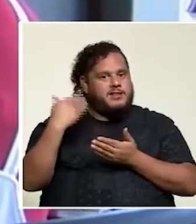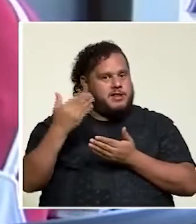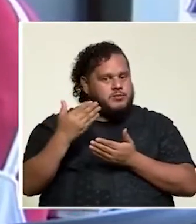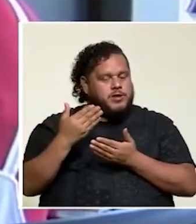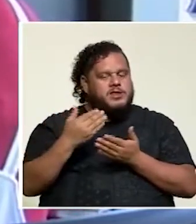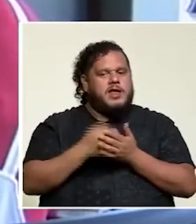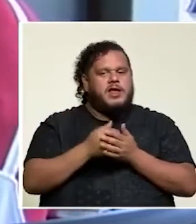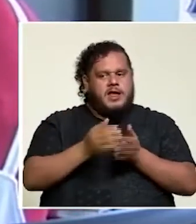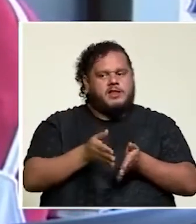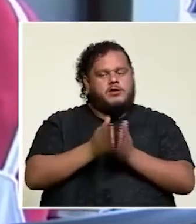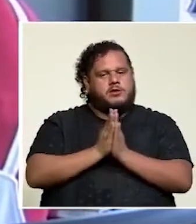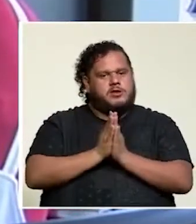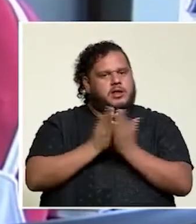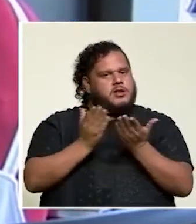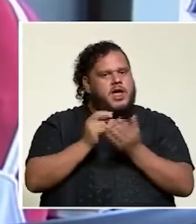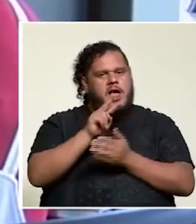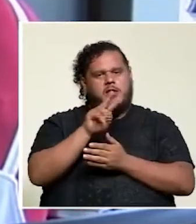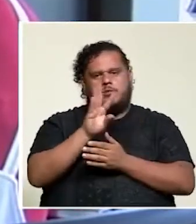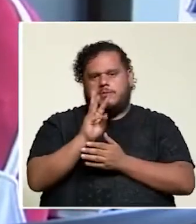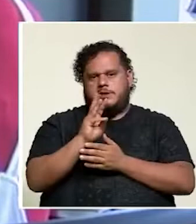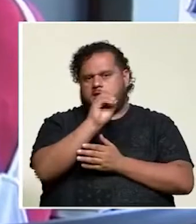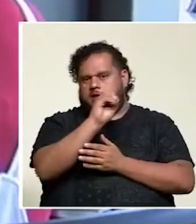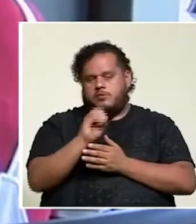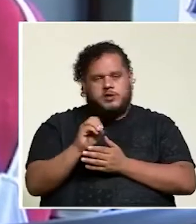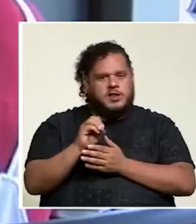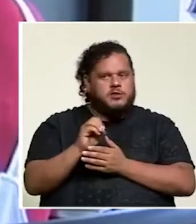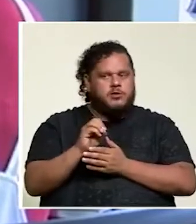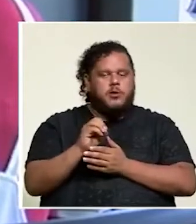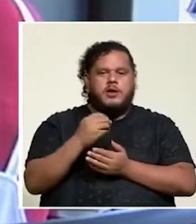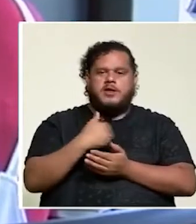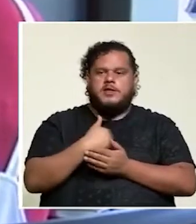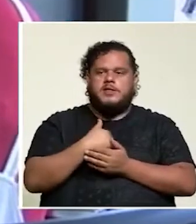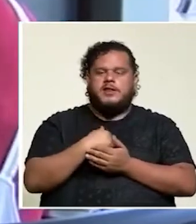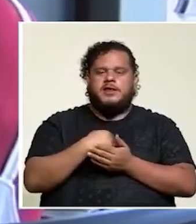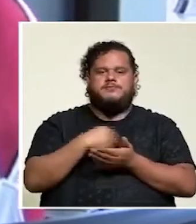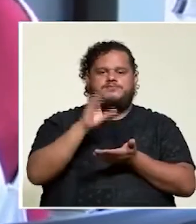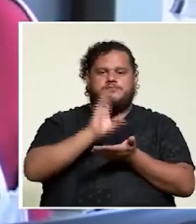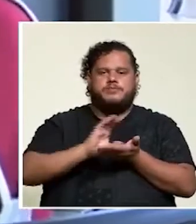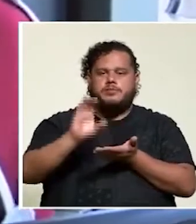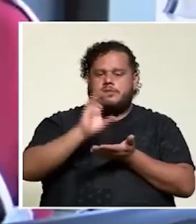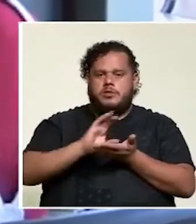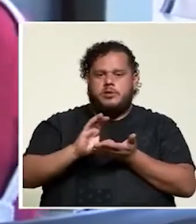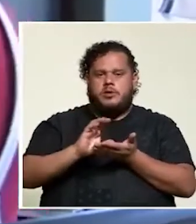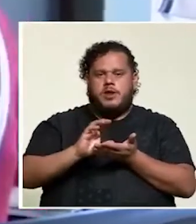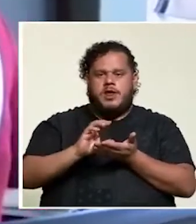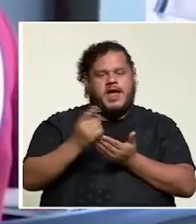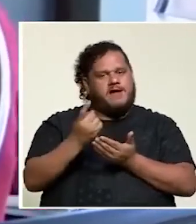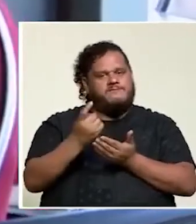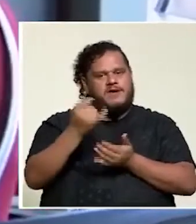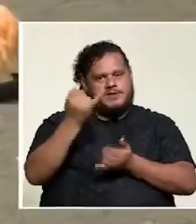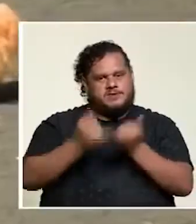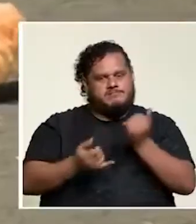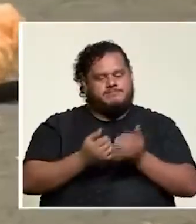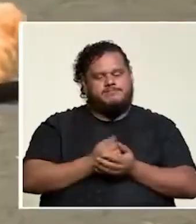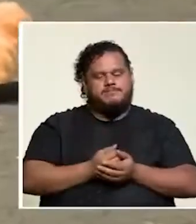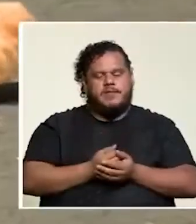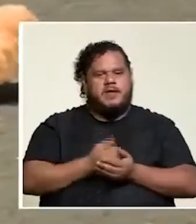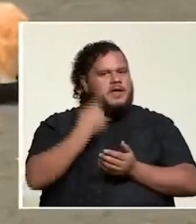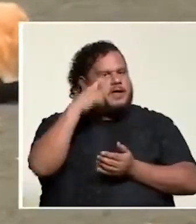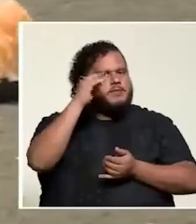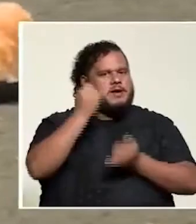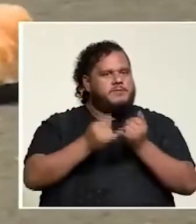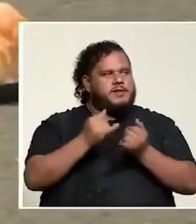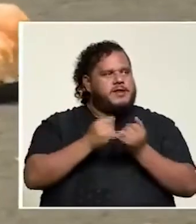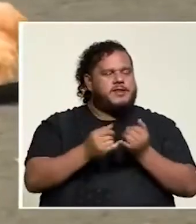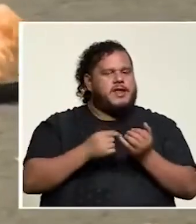los solicitantes hay un 26% que tenía la secundaria incompleta. Para finalizar,